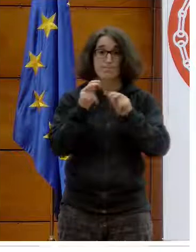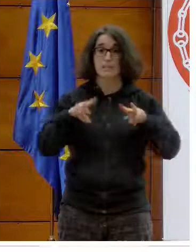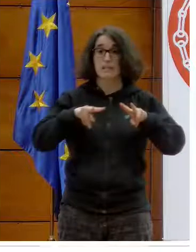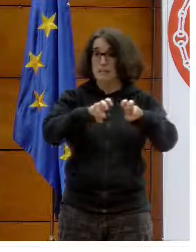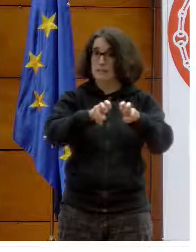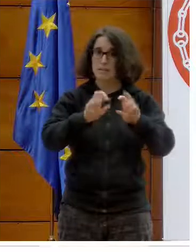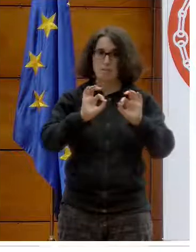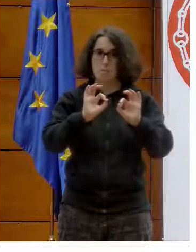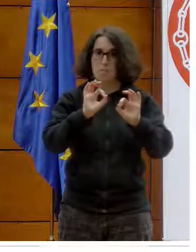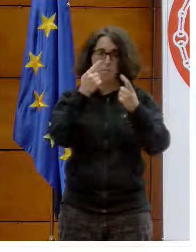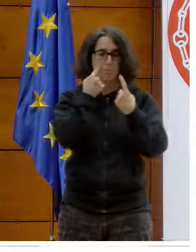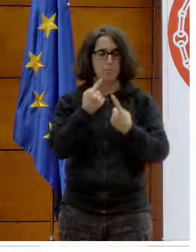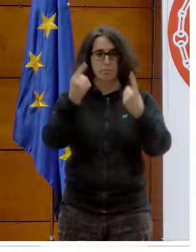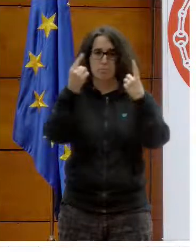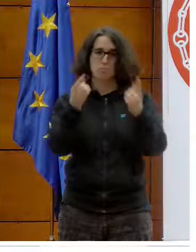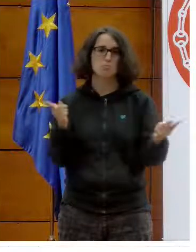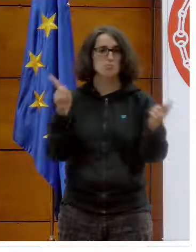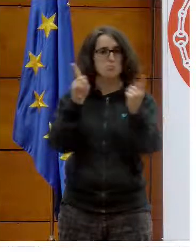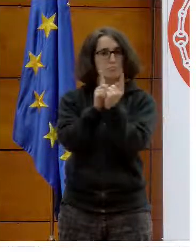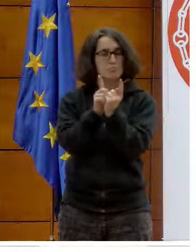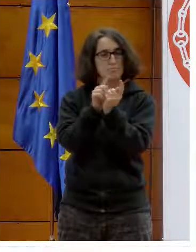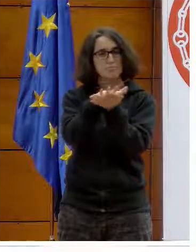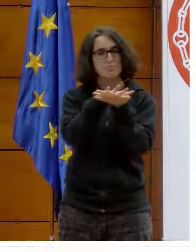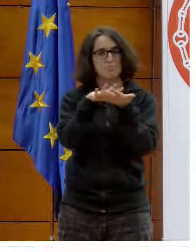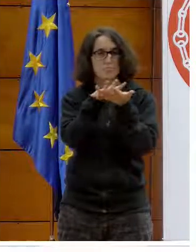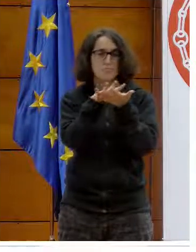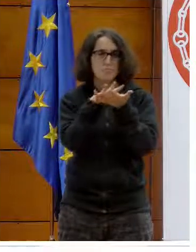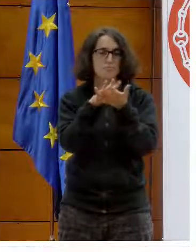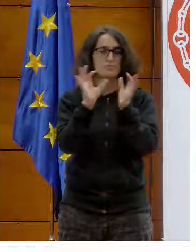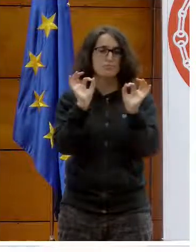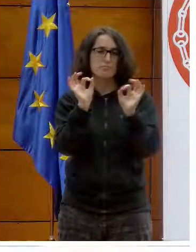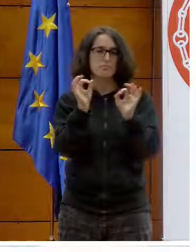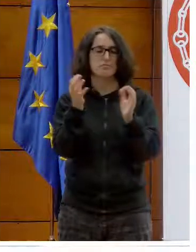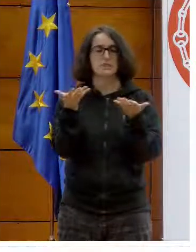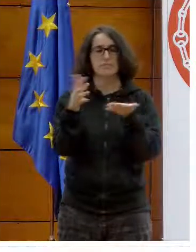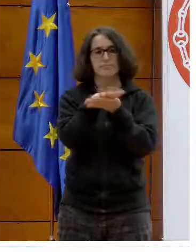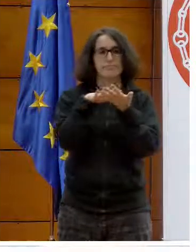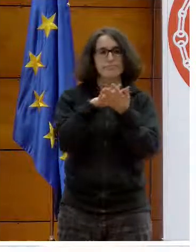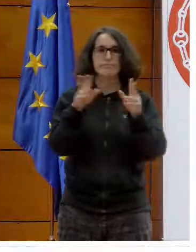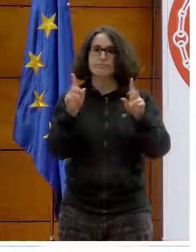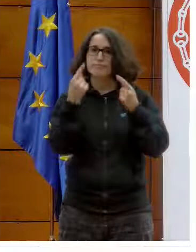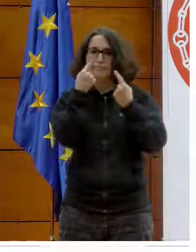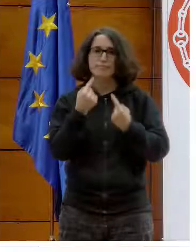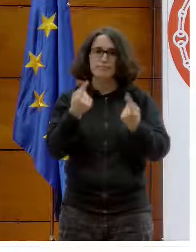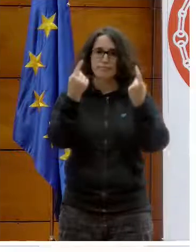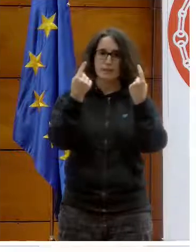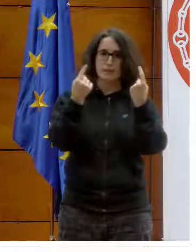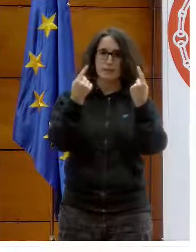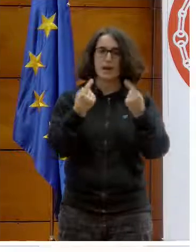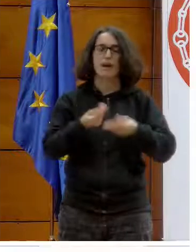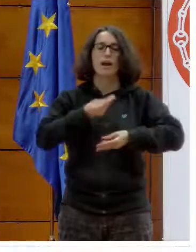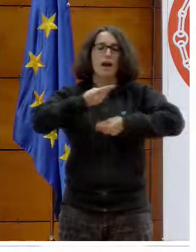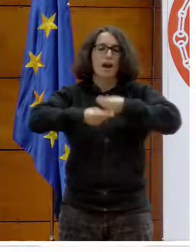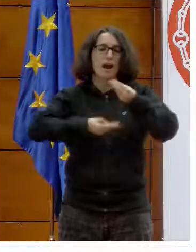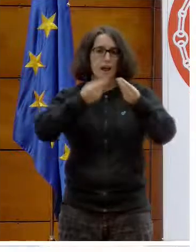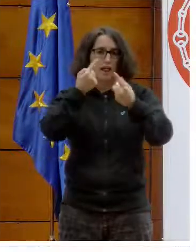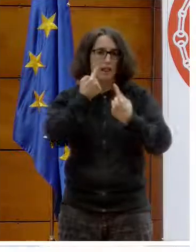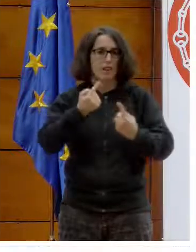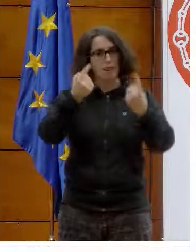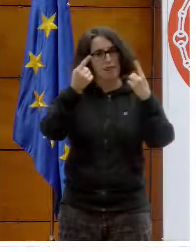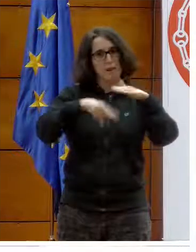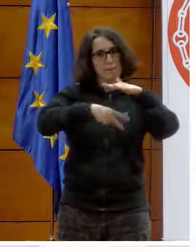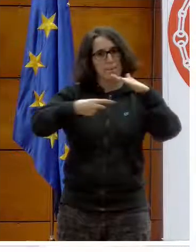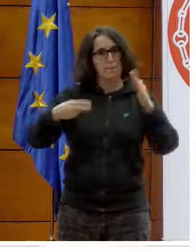de contacto de la persona con la terapia subacuática, se haría la primera vez que va a realizar la terapia, se entregaría